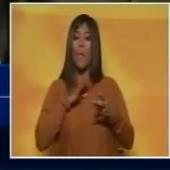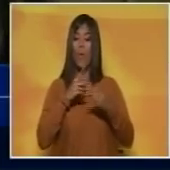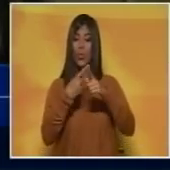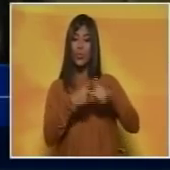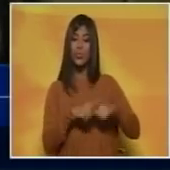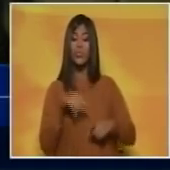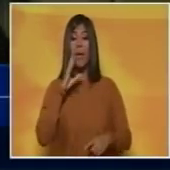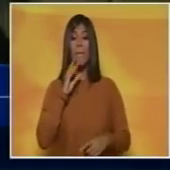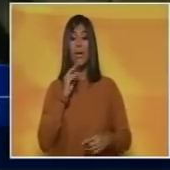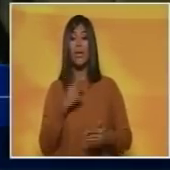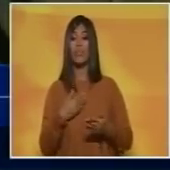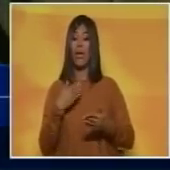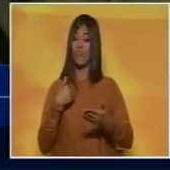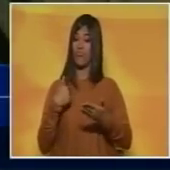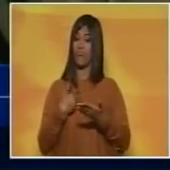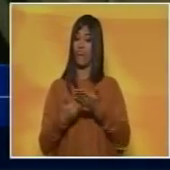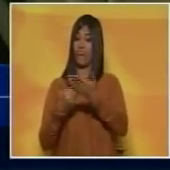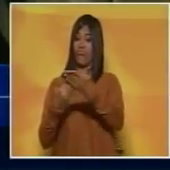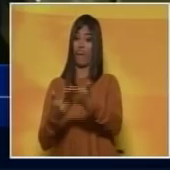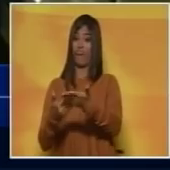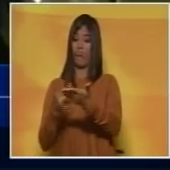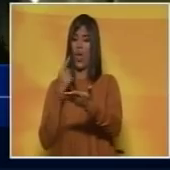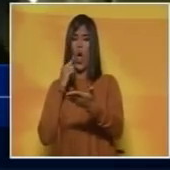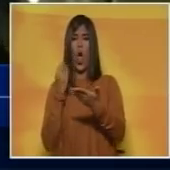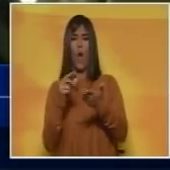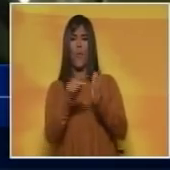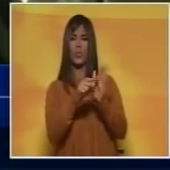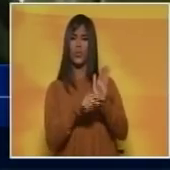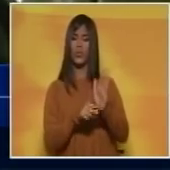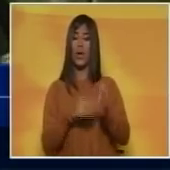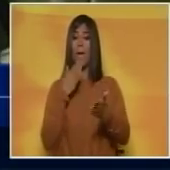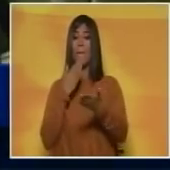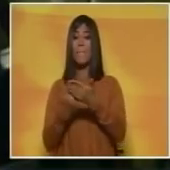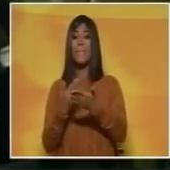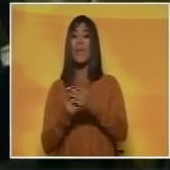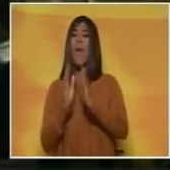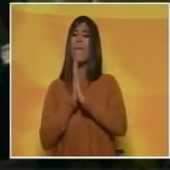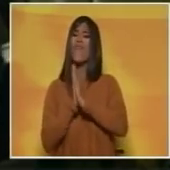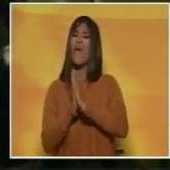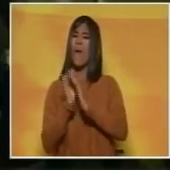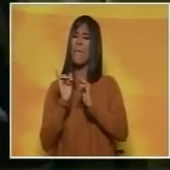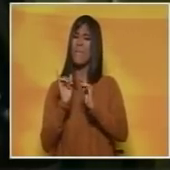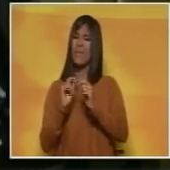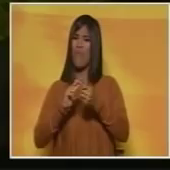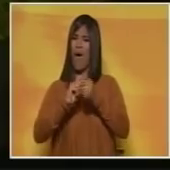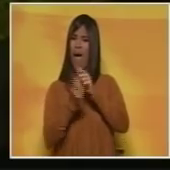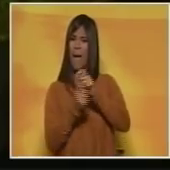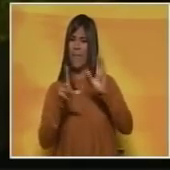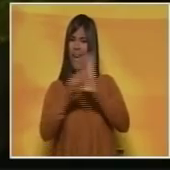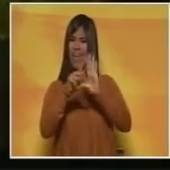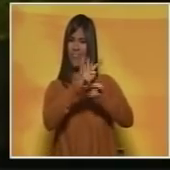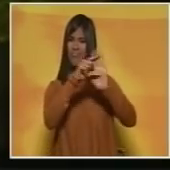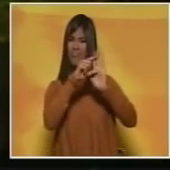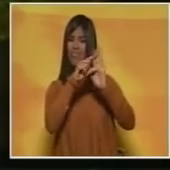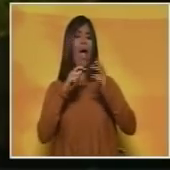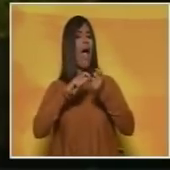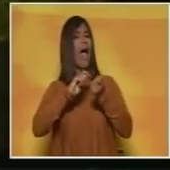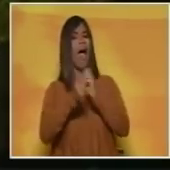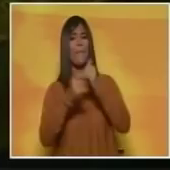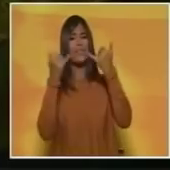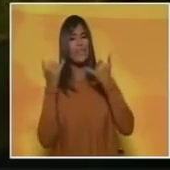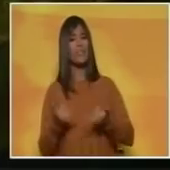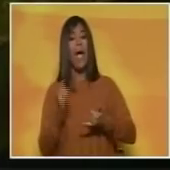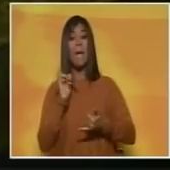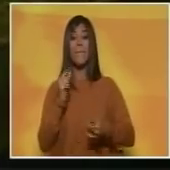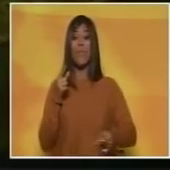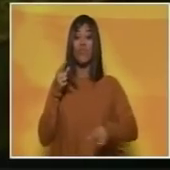para exponer nuestro punto de vista y solicitar la derogación de esta gaceta. Agregó que la aplicación de